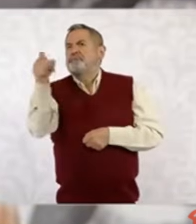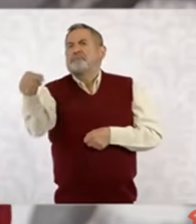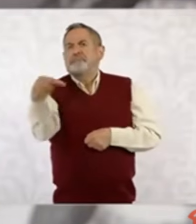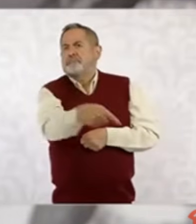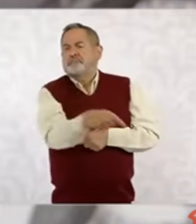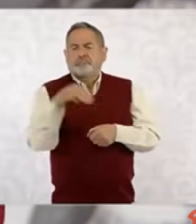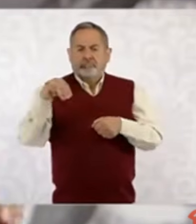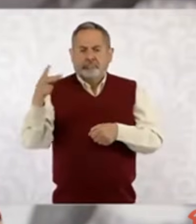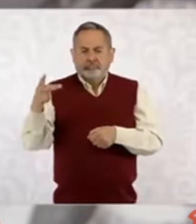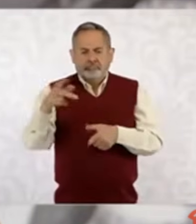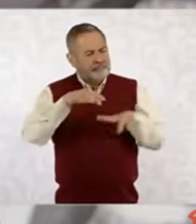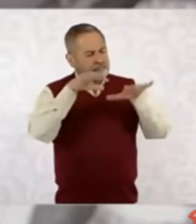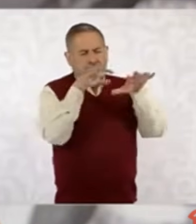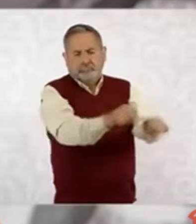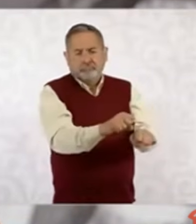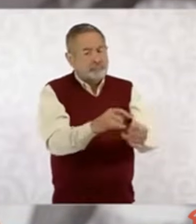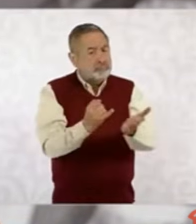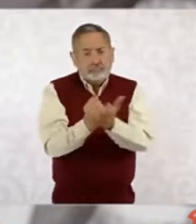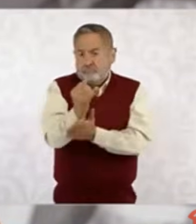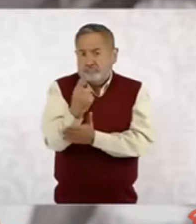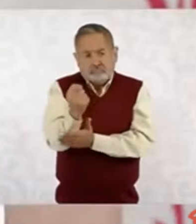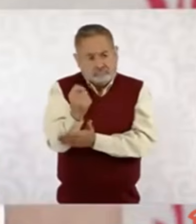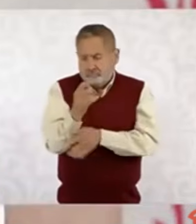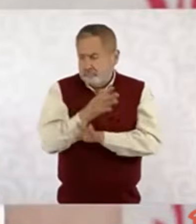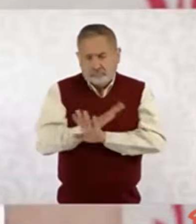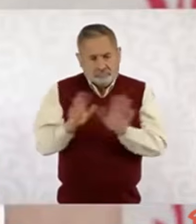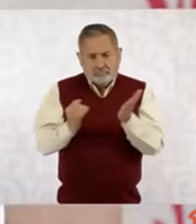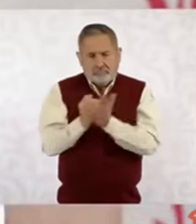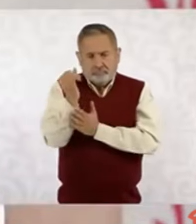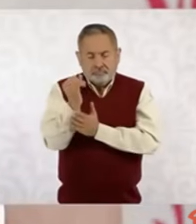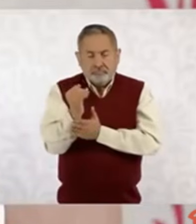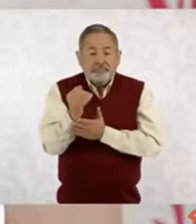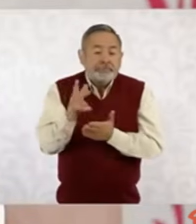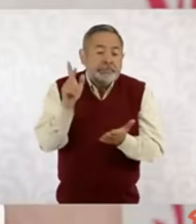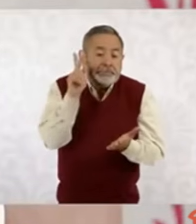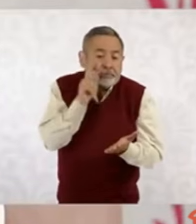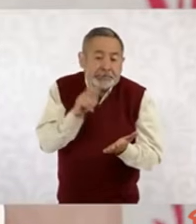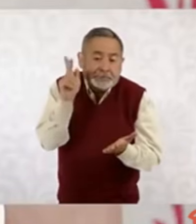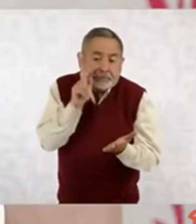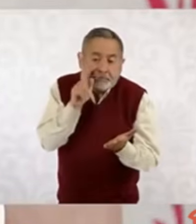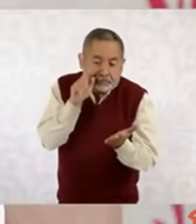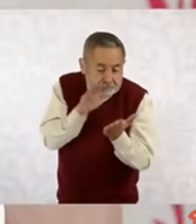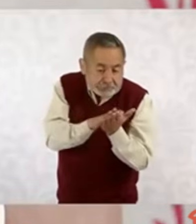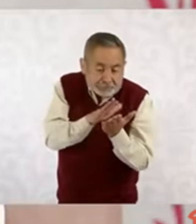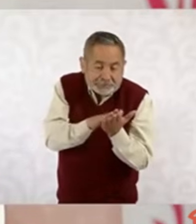Y que se detenga quien tenga que detenerse de acuerdo a las evidencias.